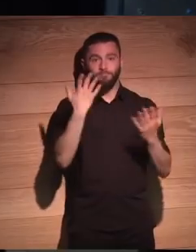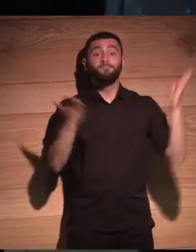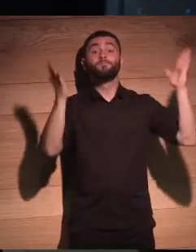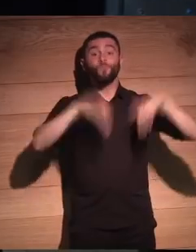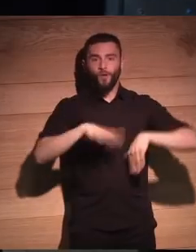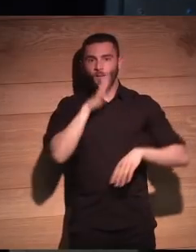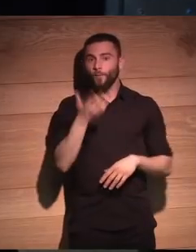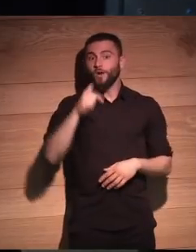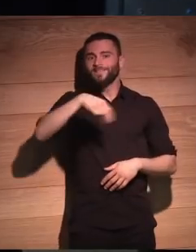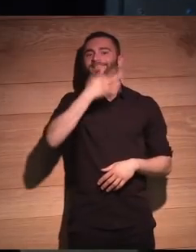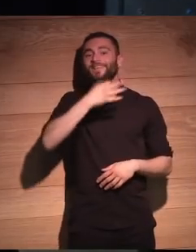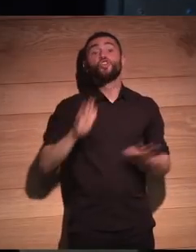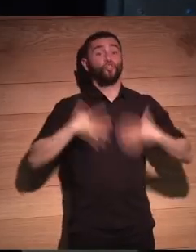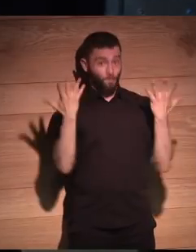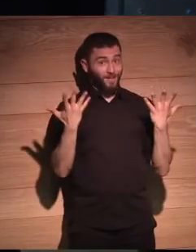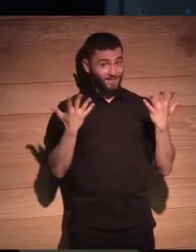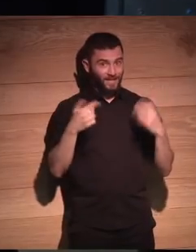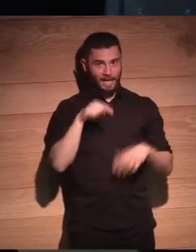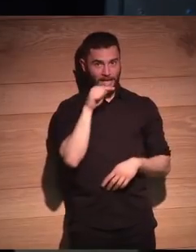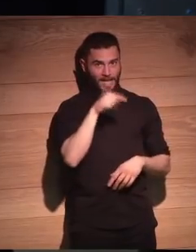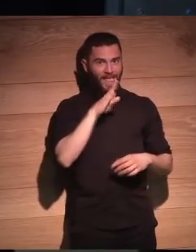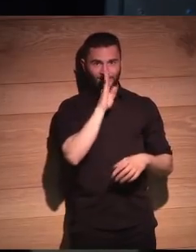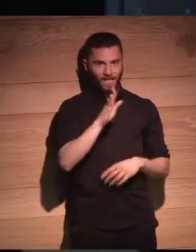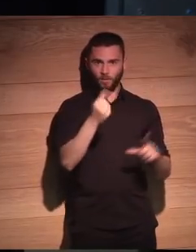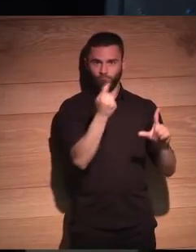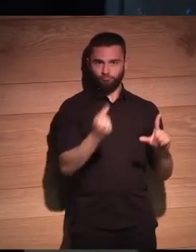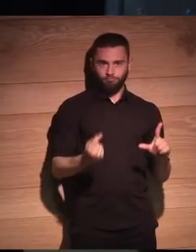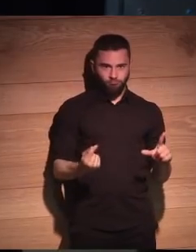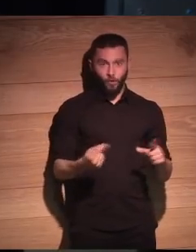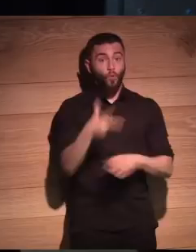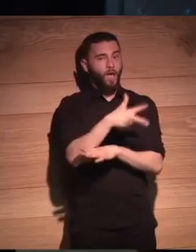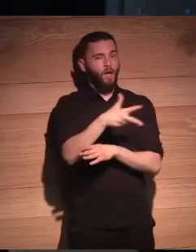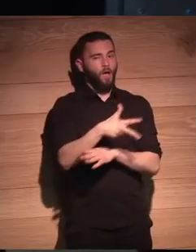de las sorpresas de la tarde. Se va a poner a dibujar en directo y con una